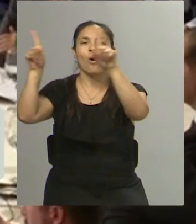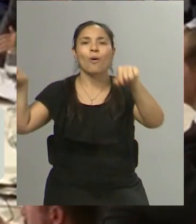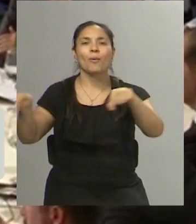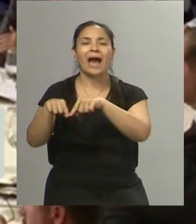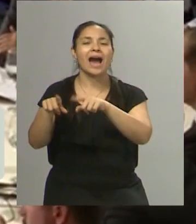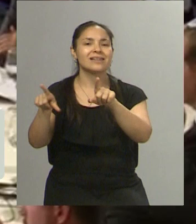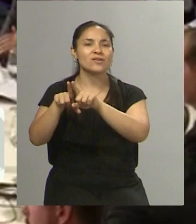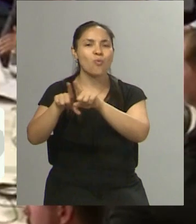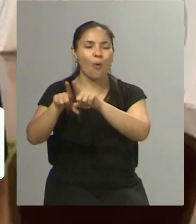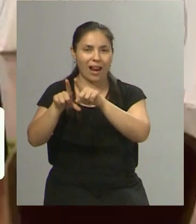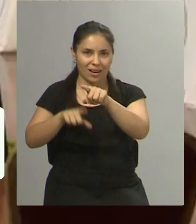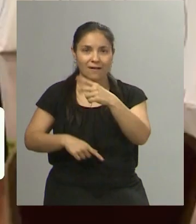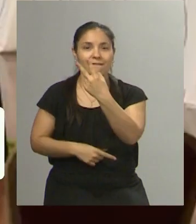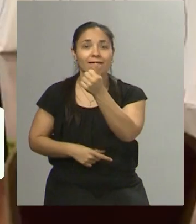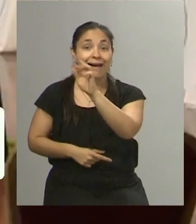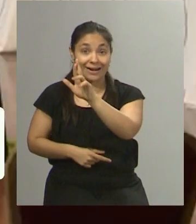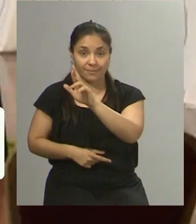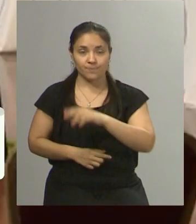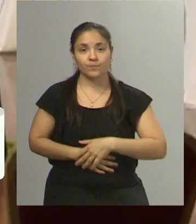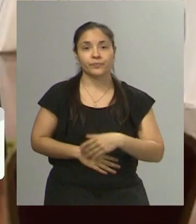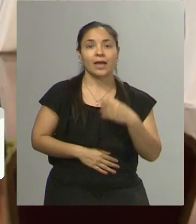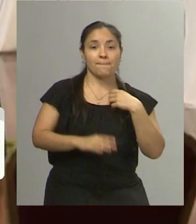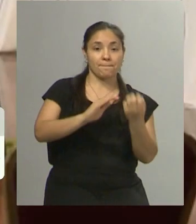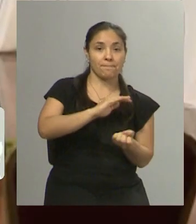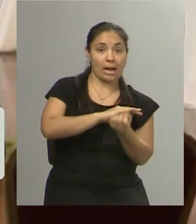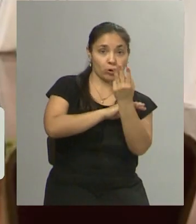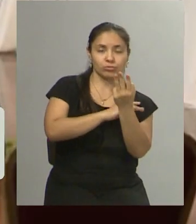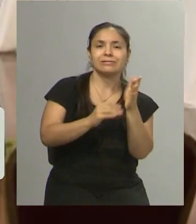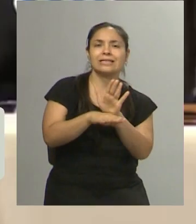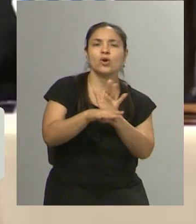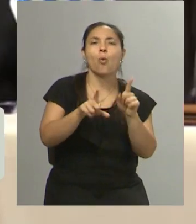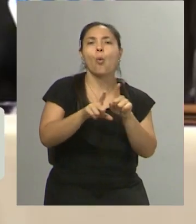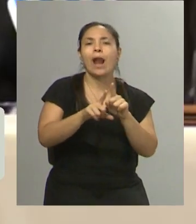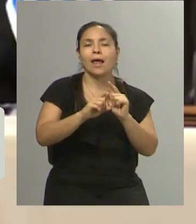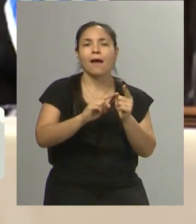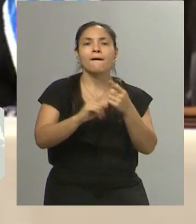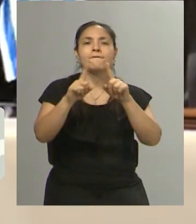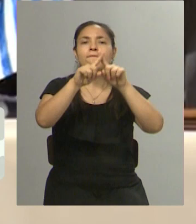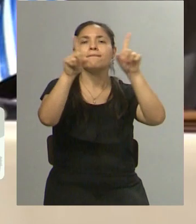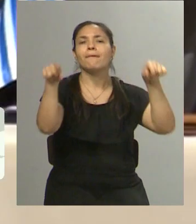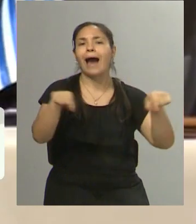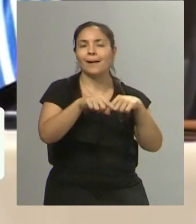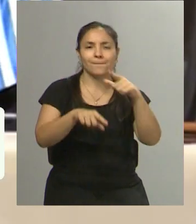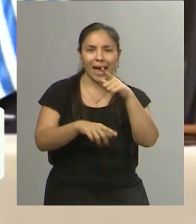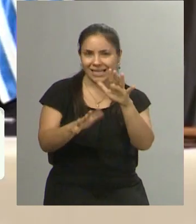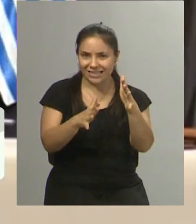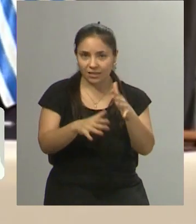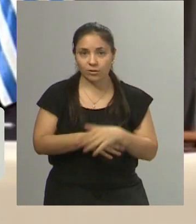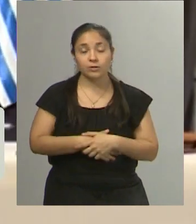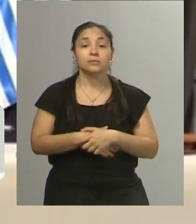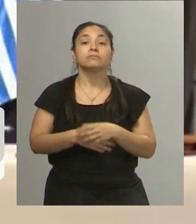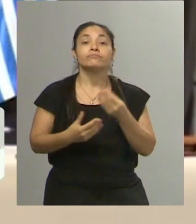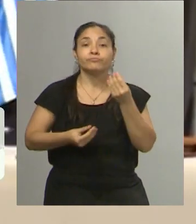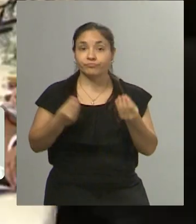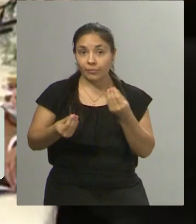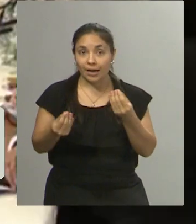¿Sí? El Mercosur lo que está necesitando es un VAR que permita determinar a todos